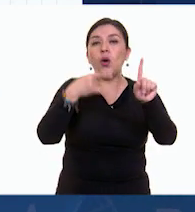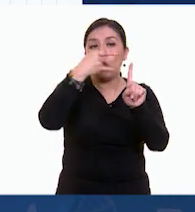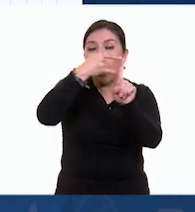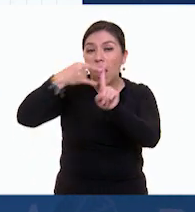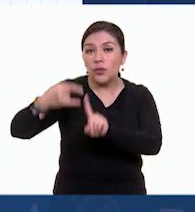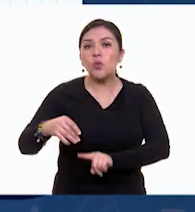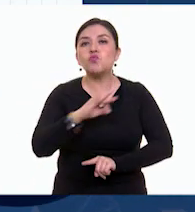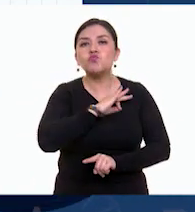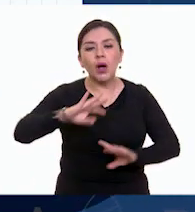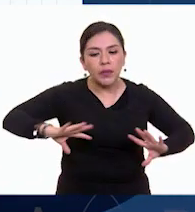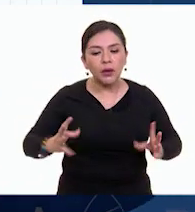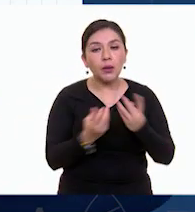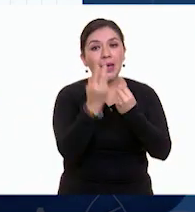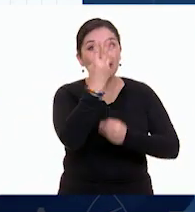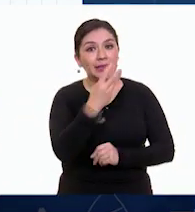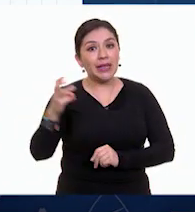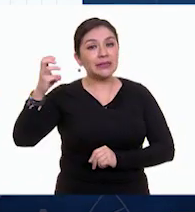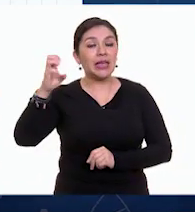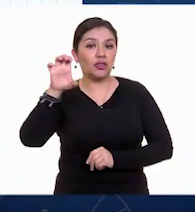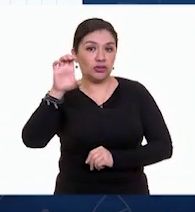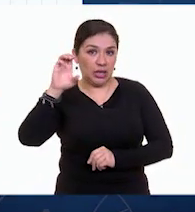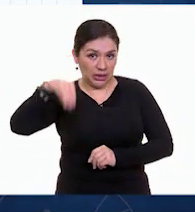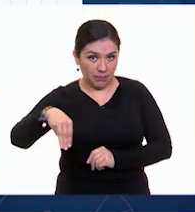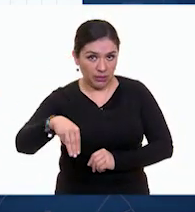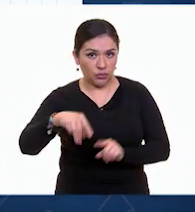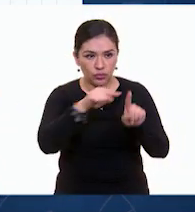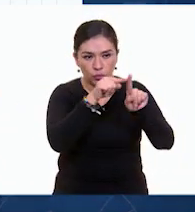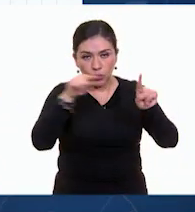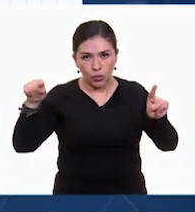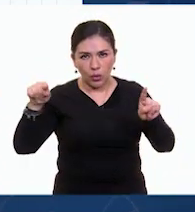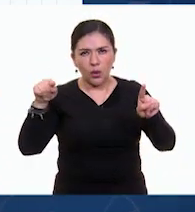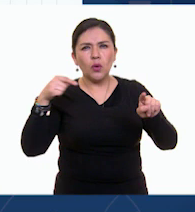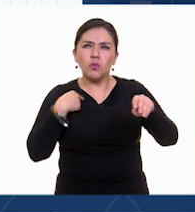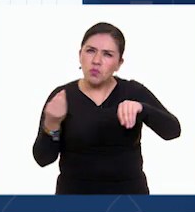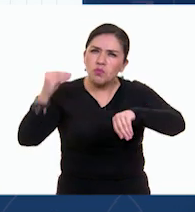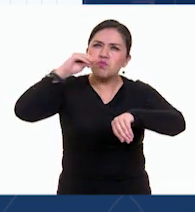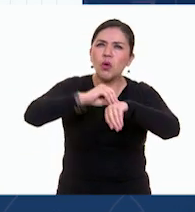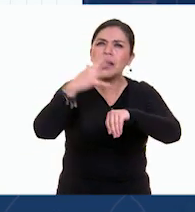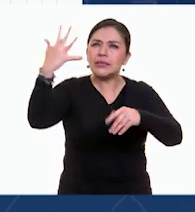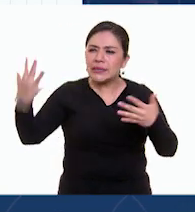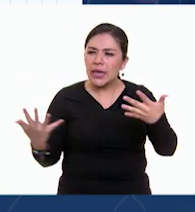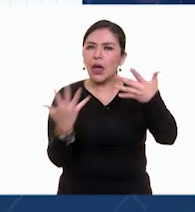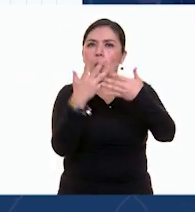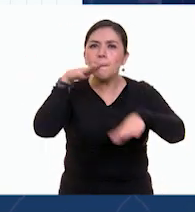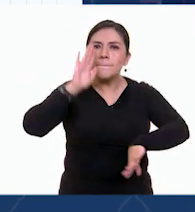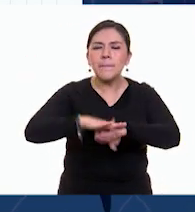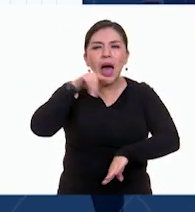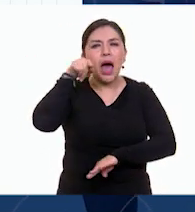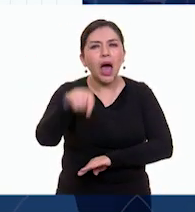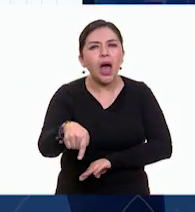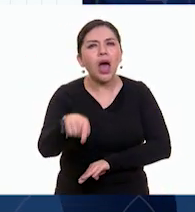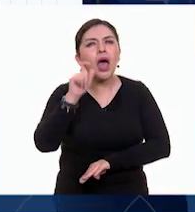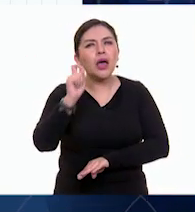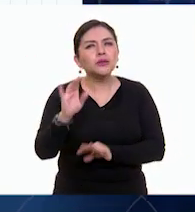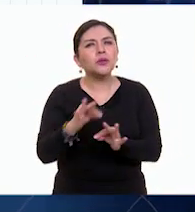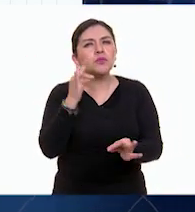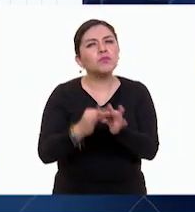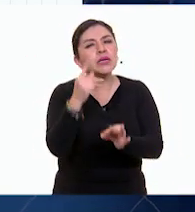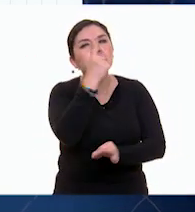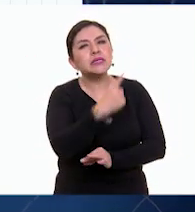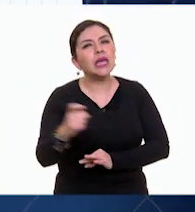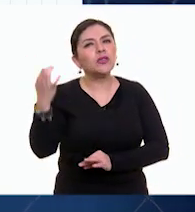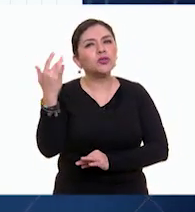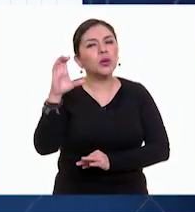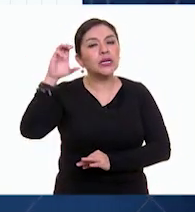cubrir 300 centímetros de largo. Y si pongo 5 losetas, eso cubriría